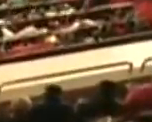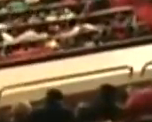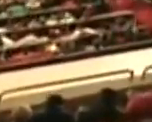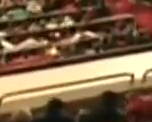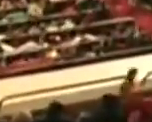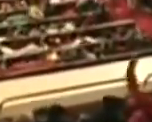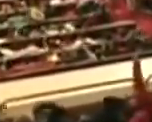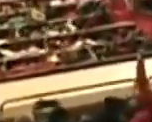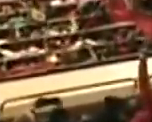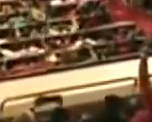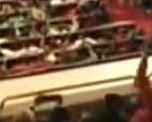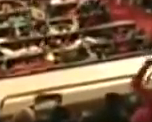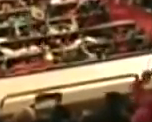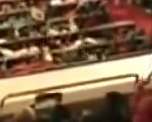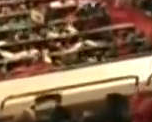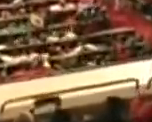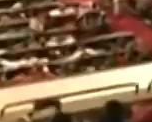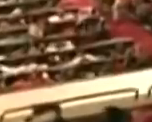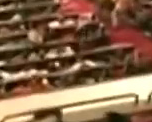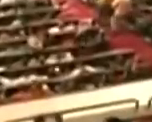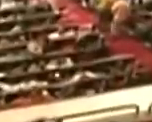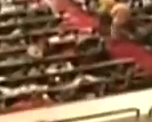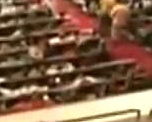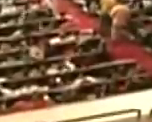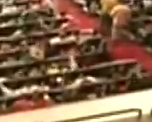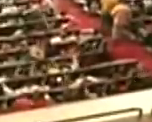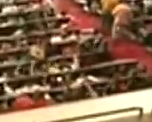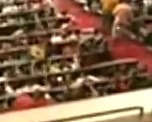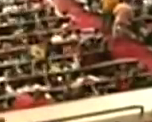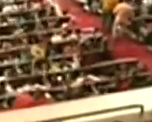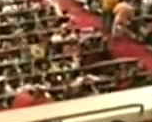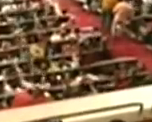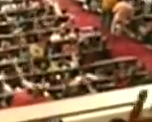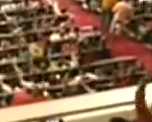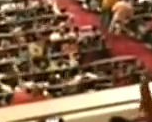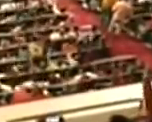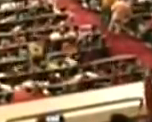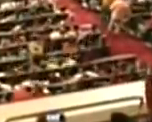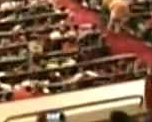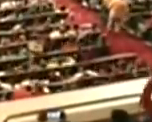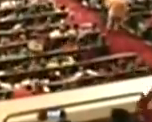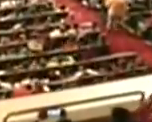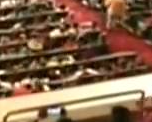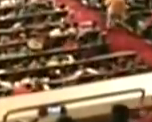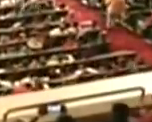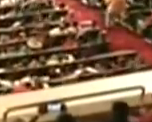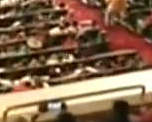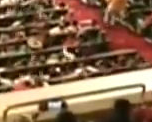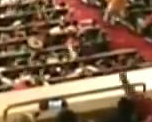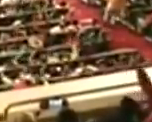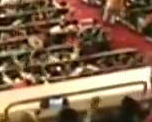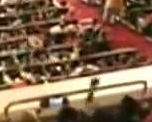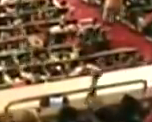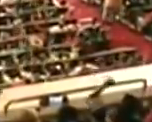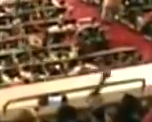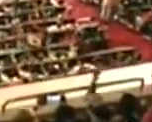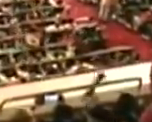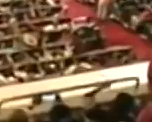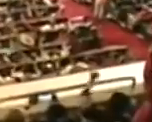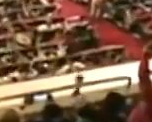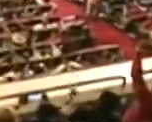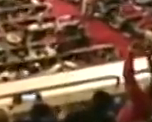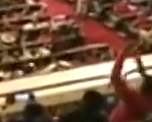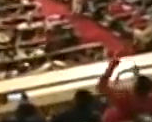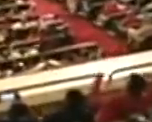De la plenaria del quinto congreso del Partido Socialista Unido de Venezuela y cuarto congreso de la juventud de la